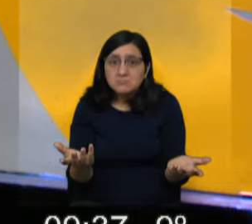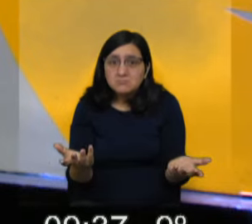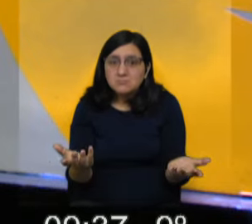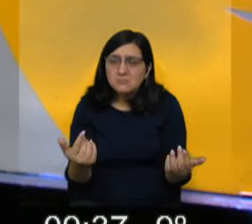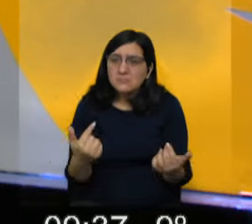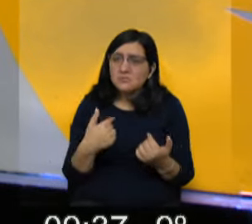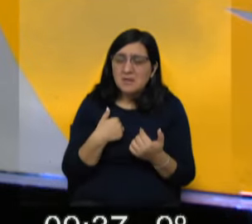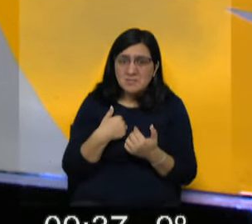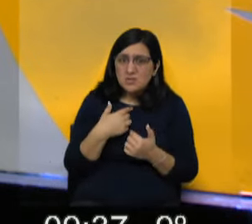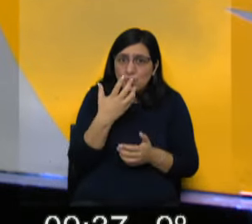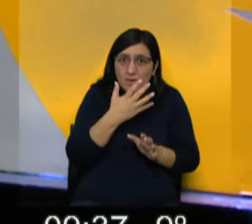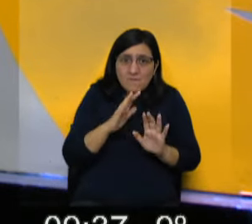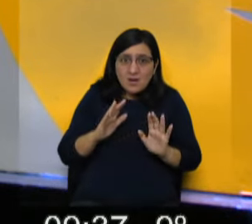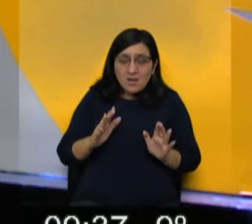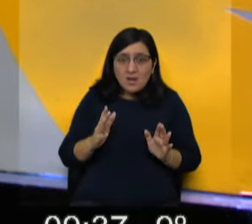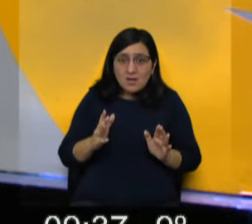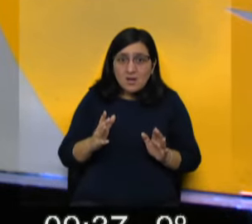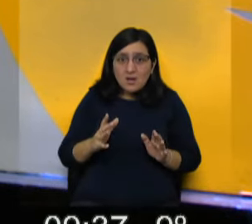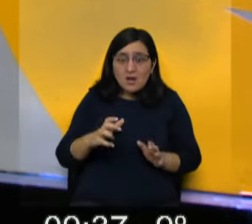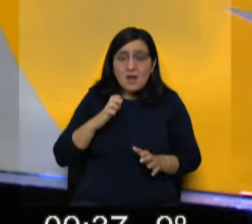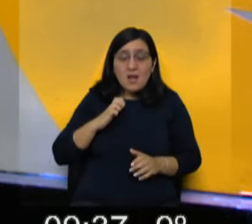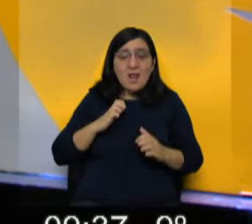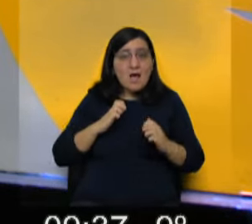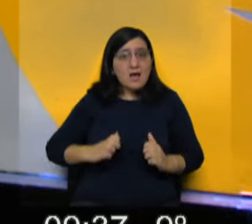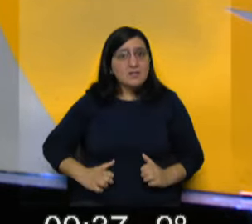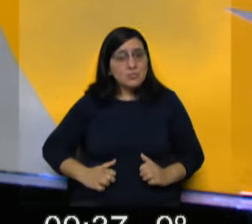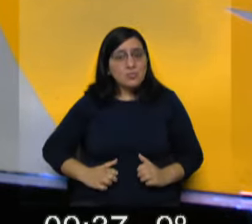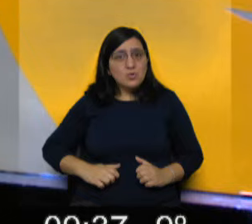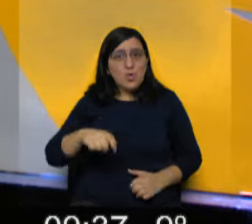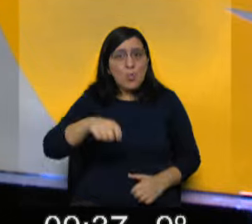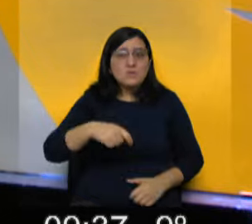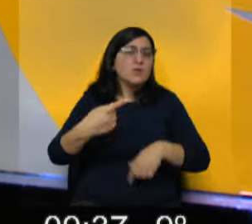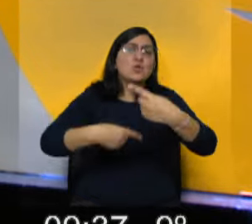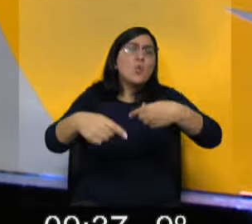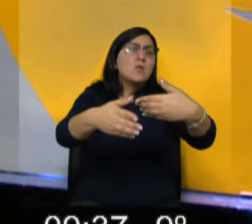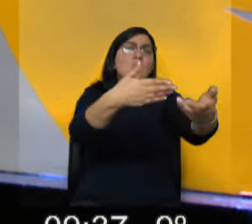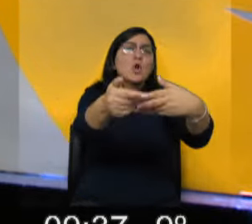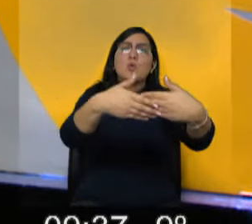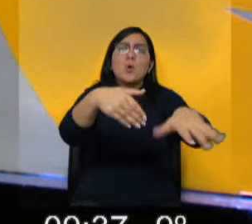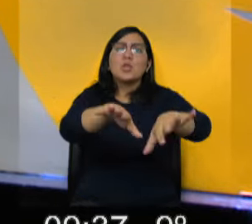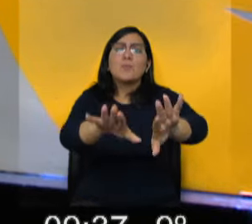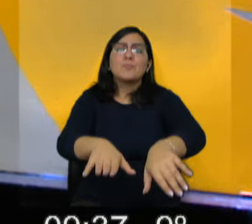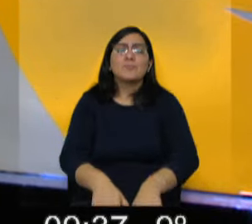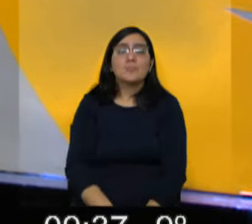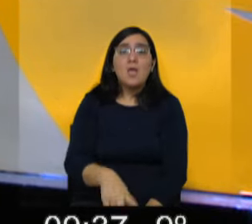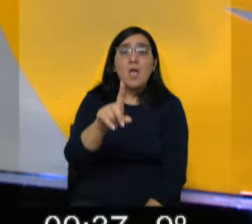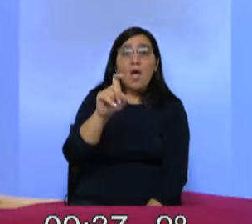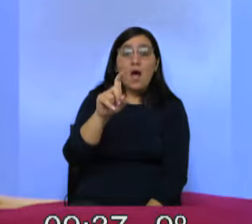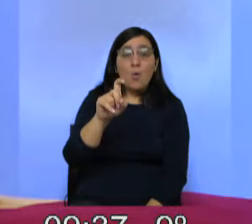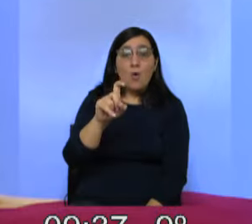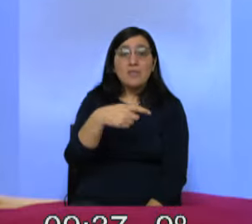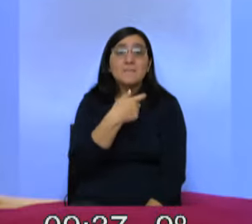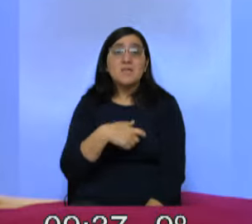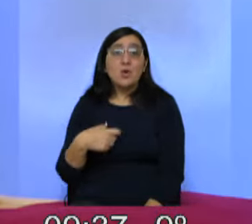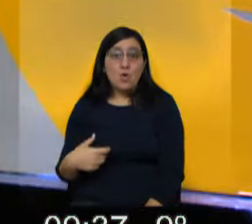Me parece terrible. La actitud de los jueces fue seguí, no importa. Partido Aguada Peñarol, decimos sí, por las